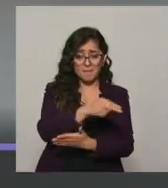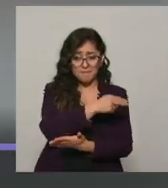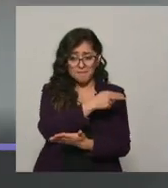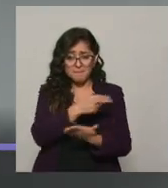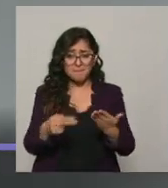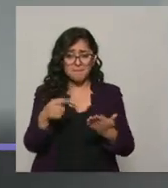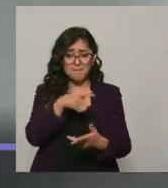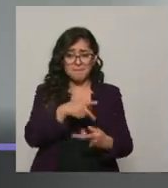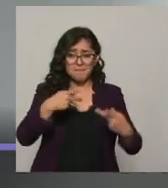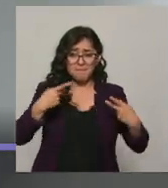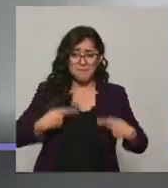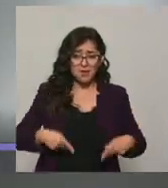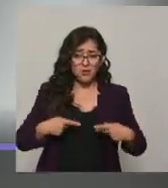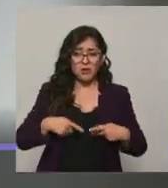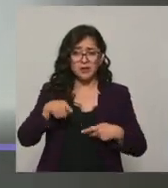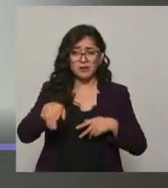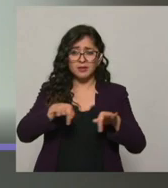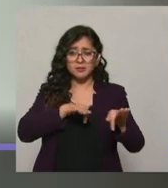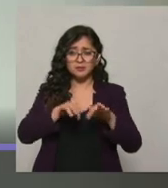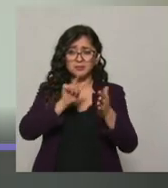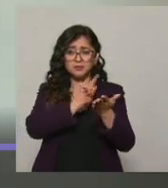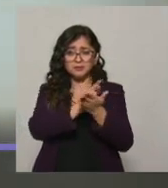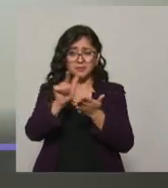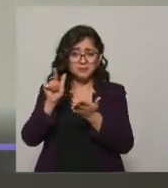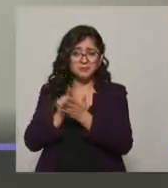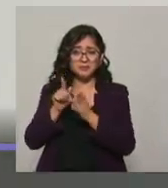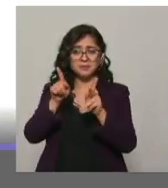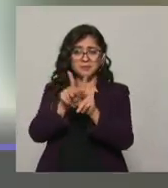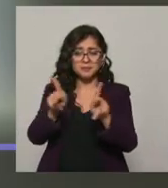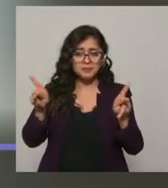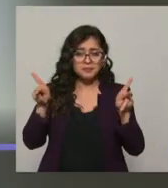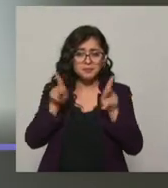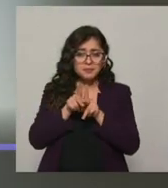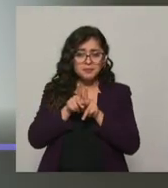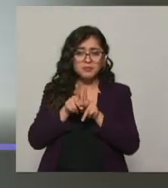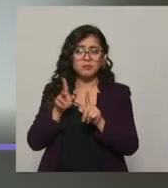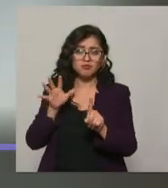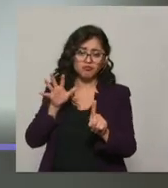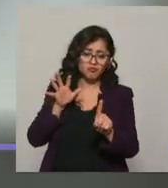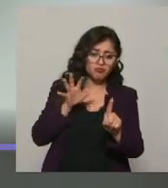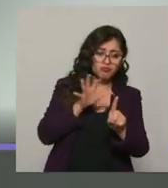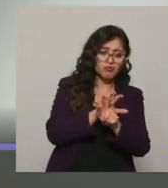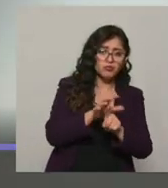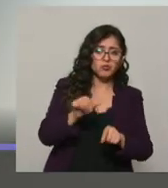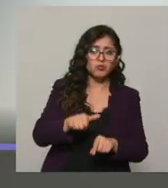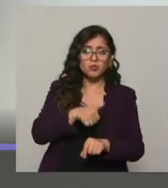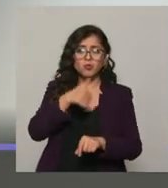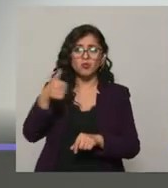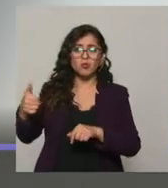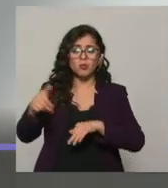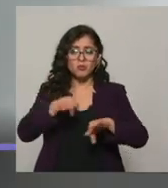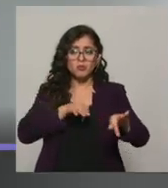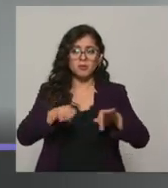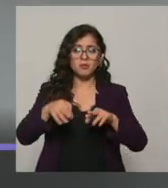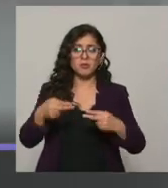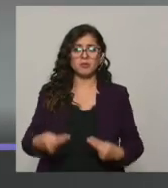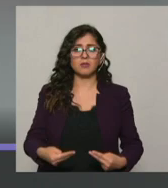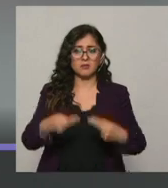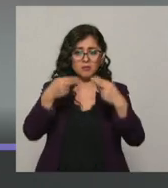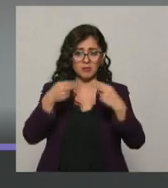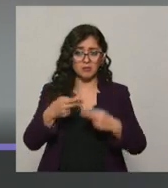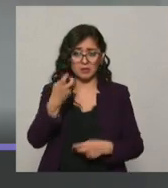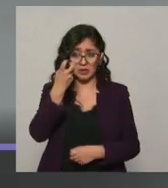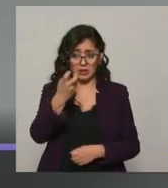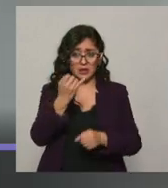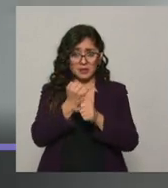persona que trabaja en la limpieza de la plaza, se le unen otros trabajadores de los comercios. Ahí está la imagen, ¿verdad?